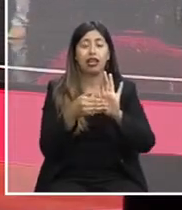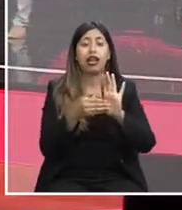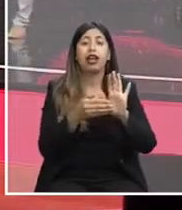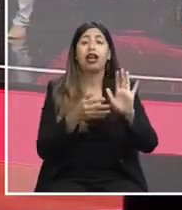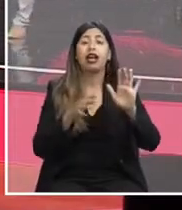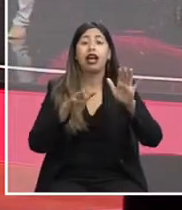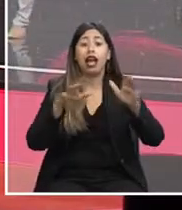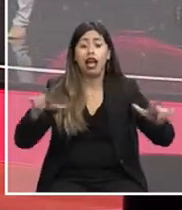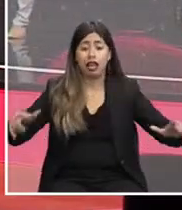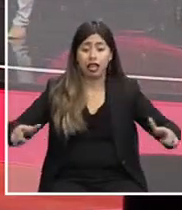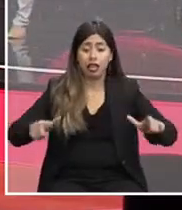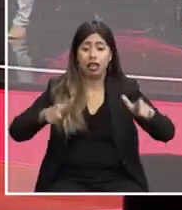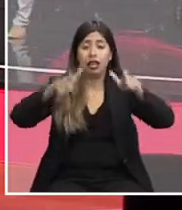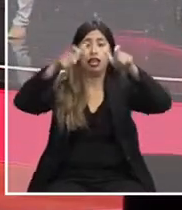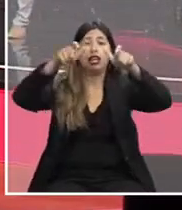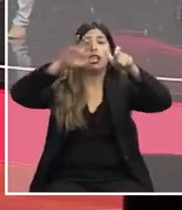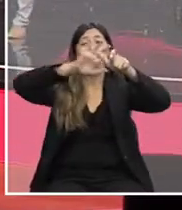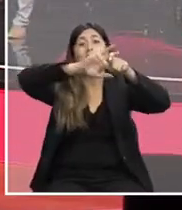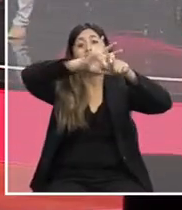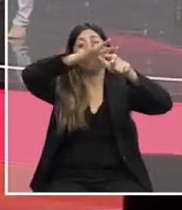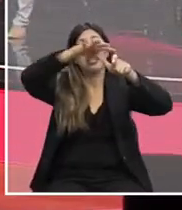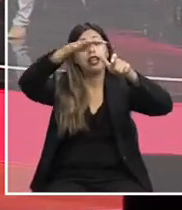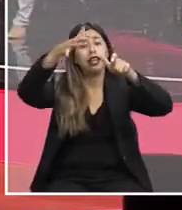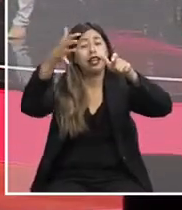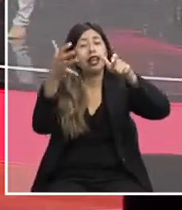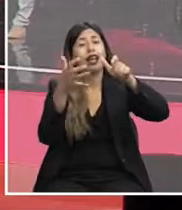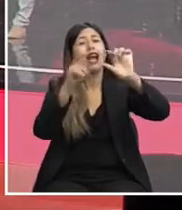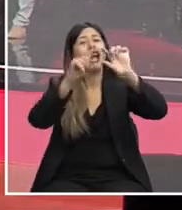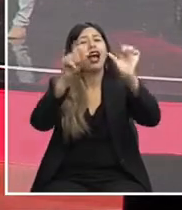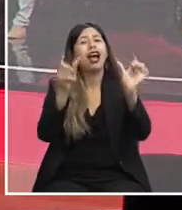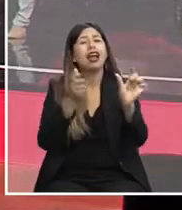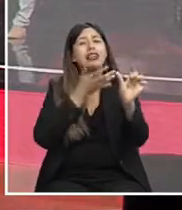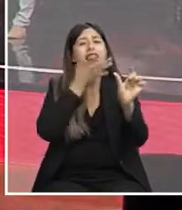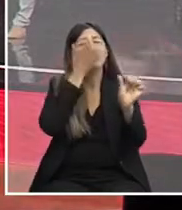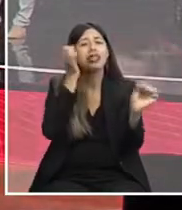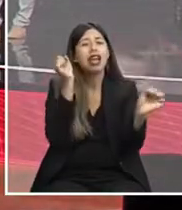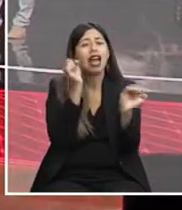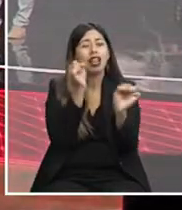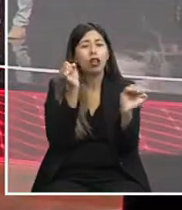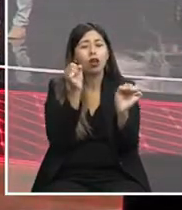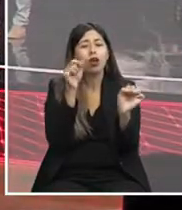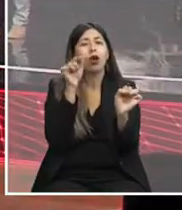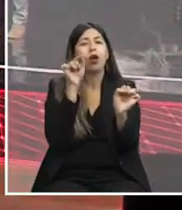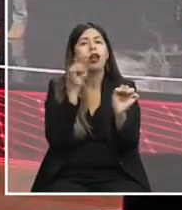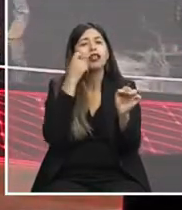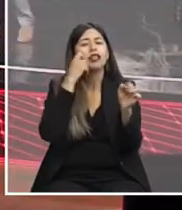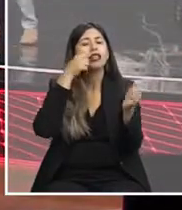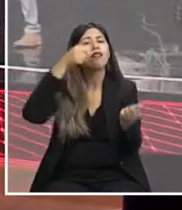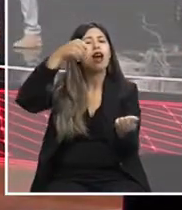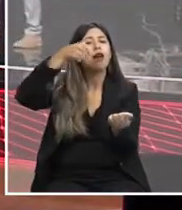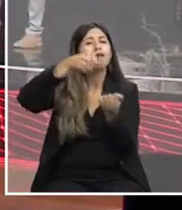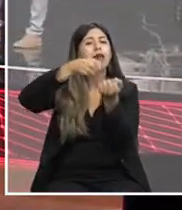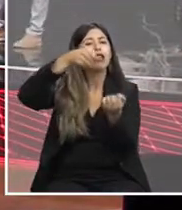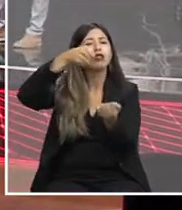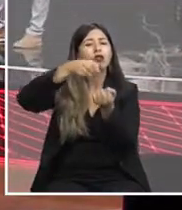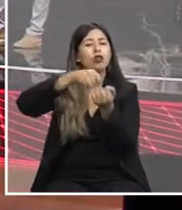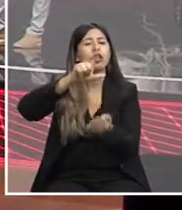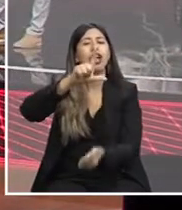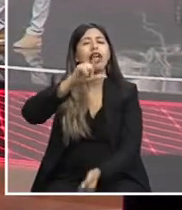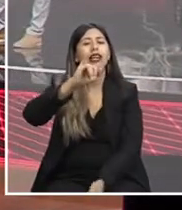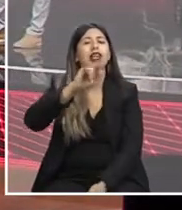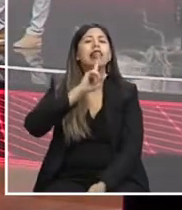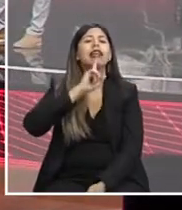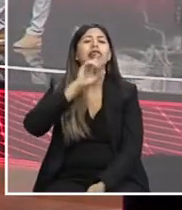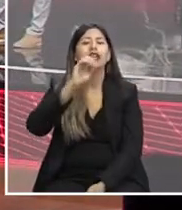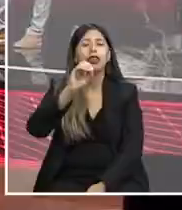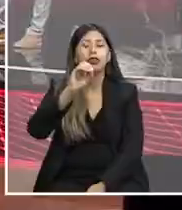la corteza terrestre, sobre la superficie terrestre, genera un concepto que se llama la presión litoestática.